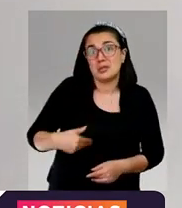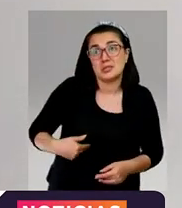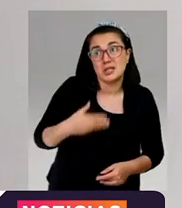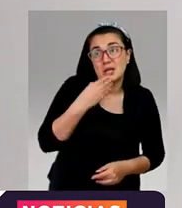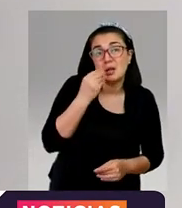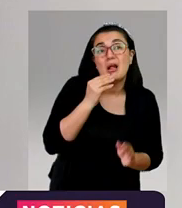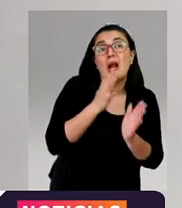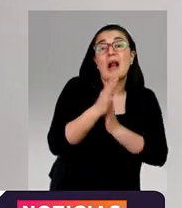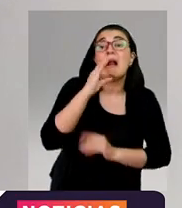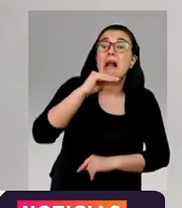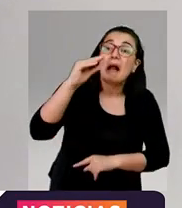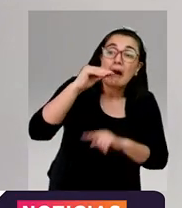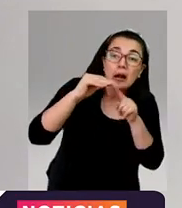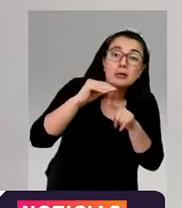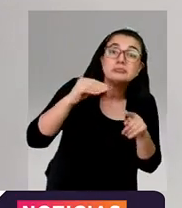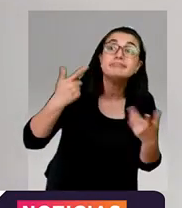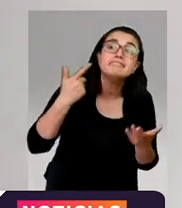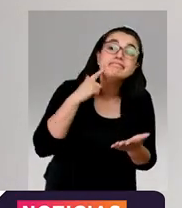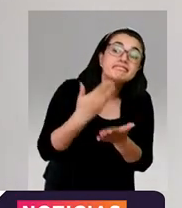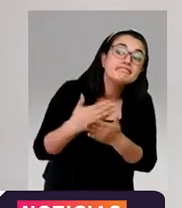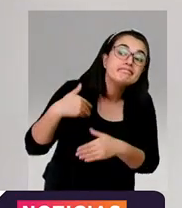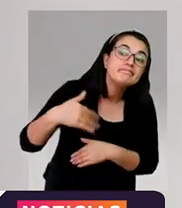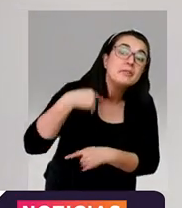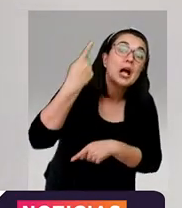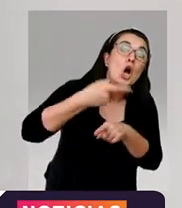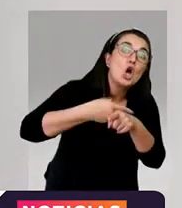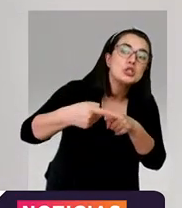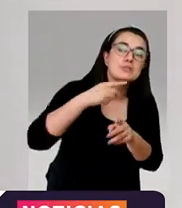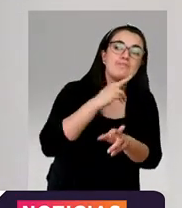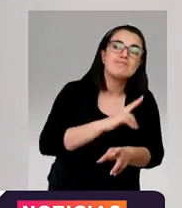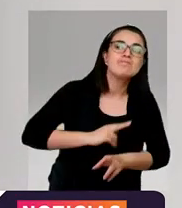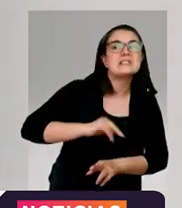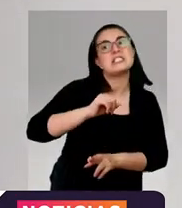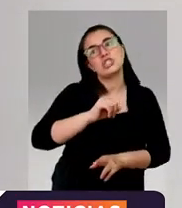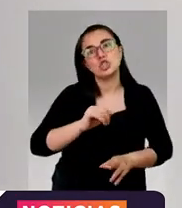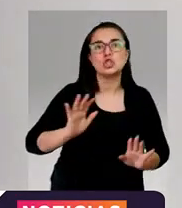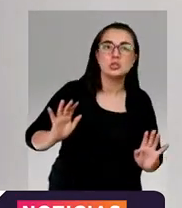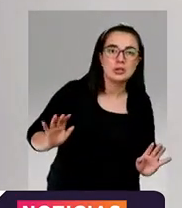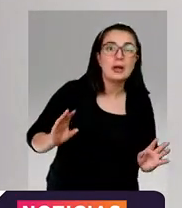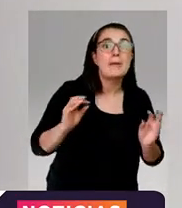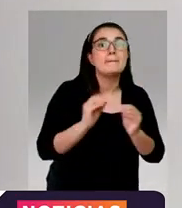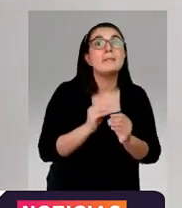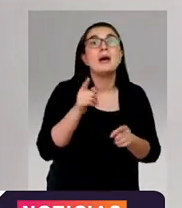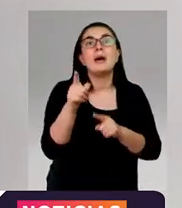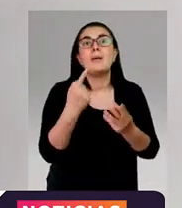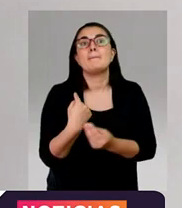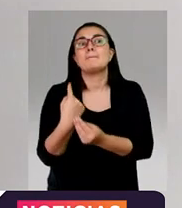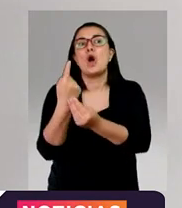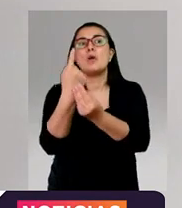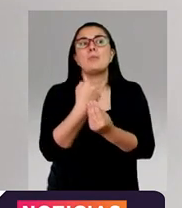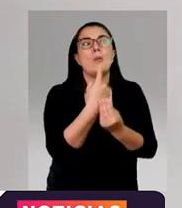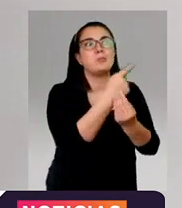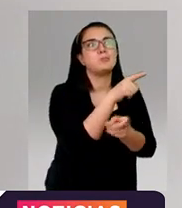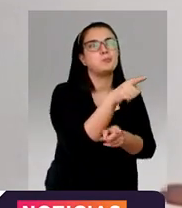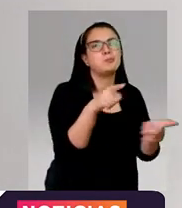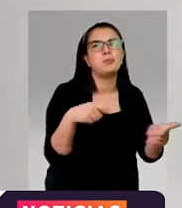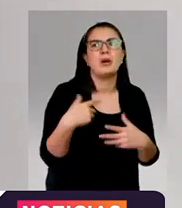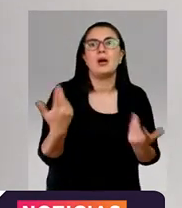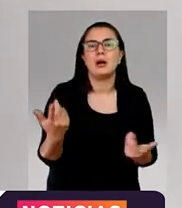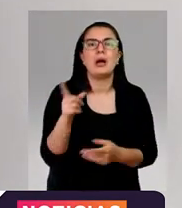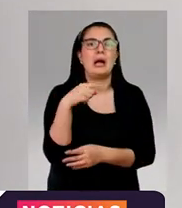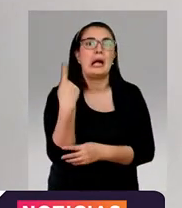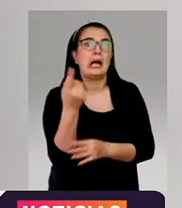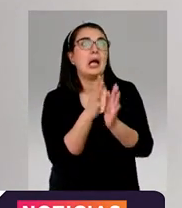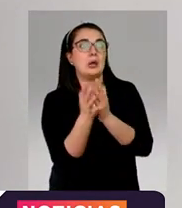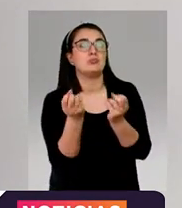vamos a comenzar a saber desde la próxima semana y también el actuar de los partidos políticos que han dicho, en general varios de ellos, que no van a